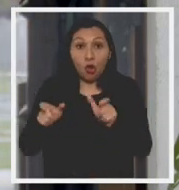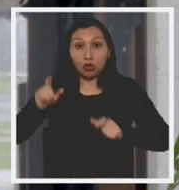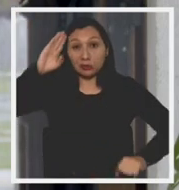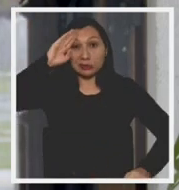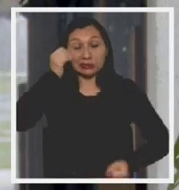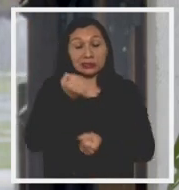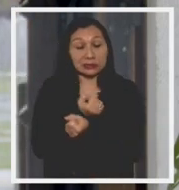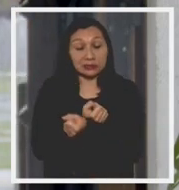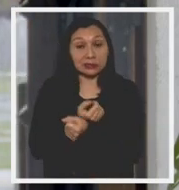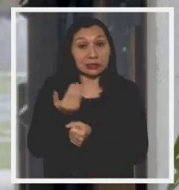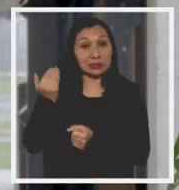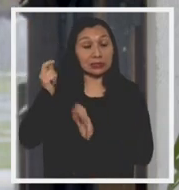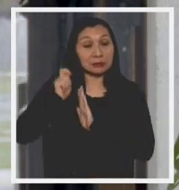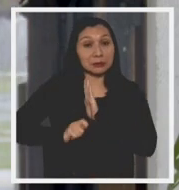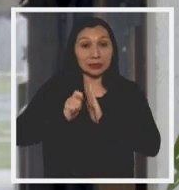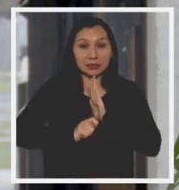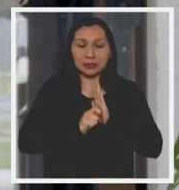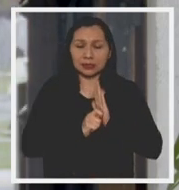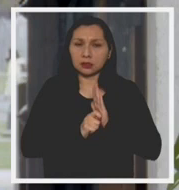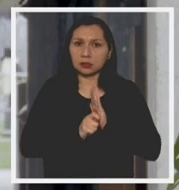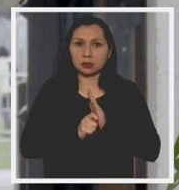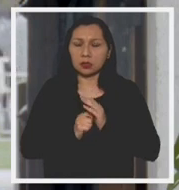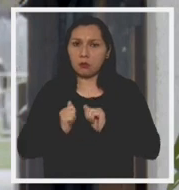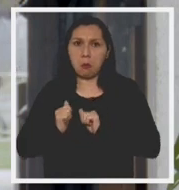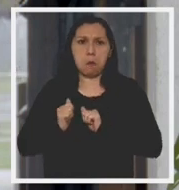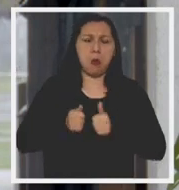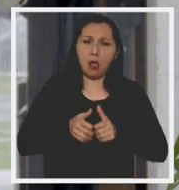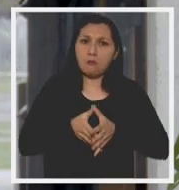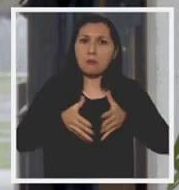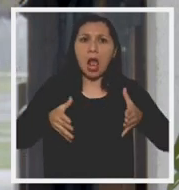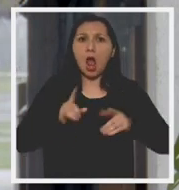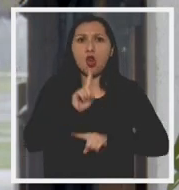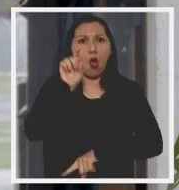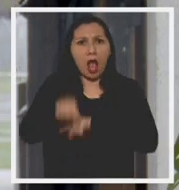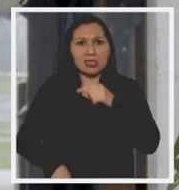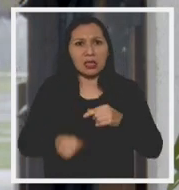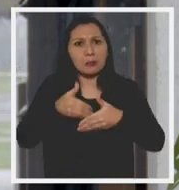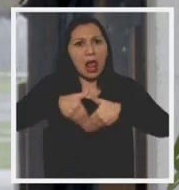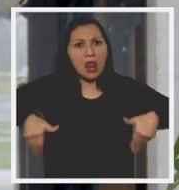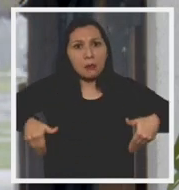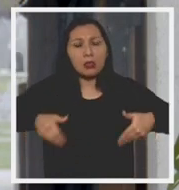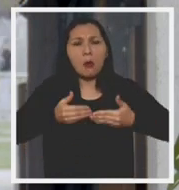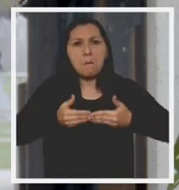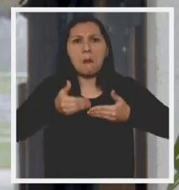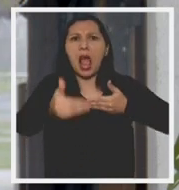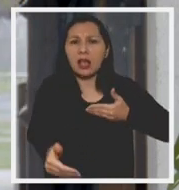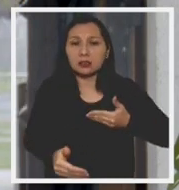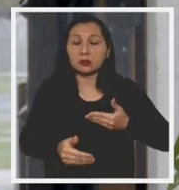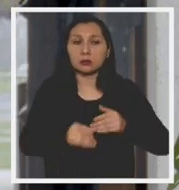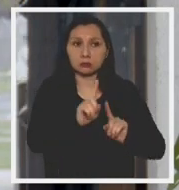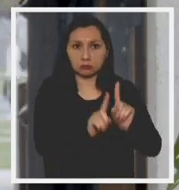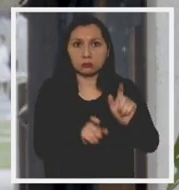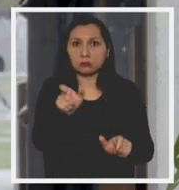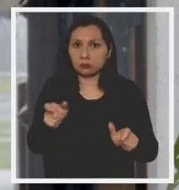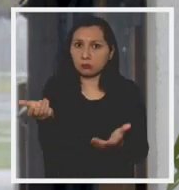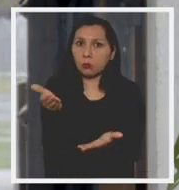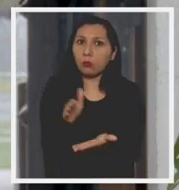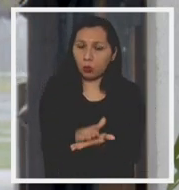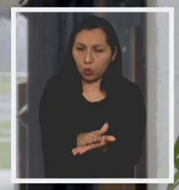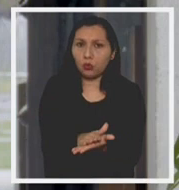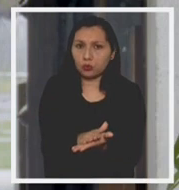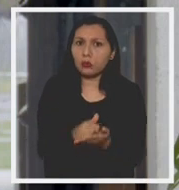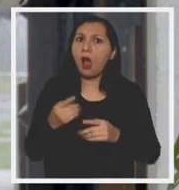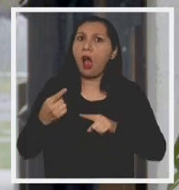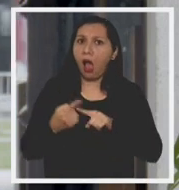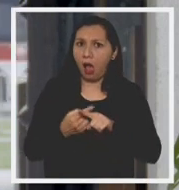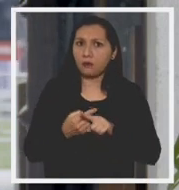policial de esos meses sobrepasó los límites de lo aceptable. Hubo muertos, hubo